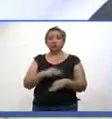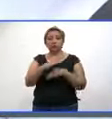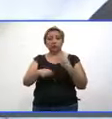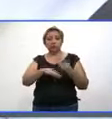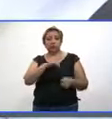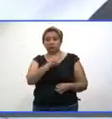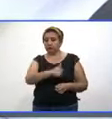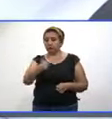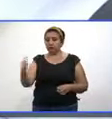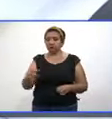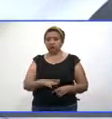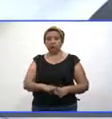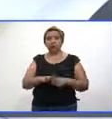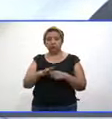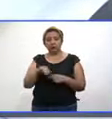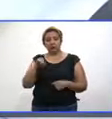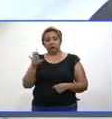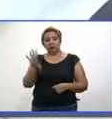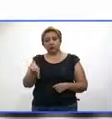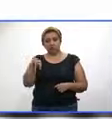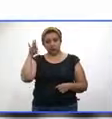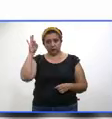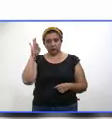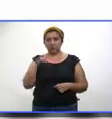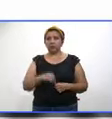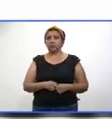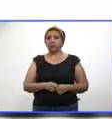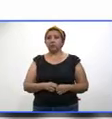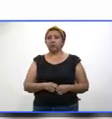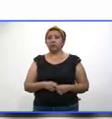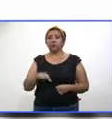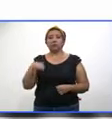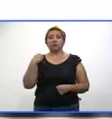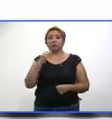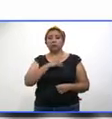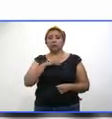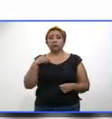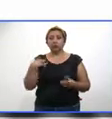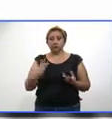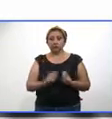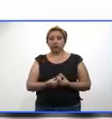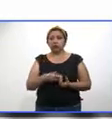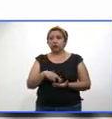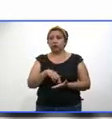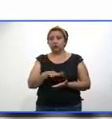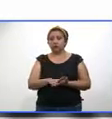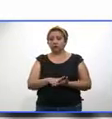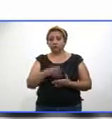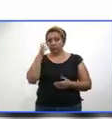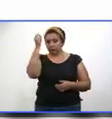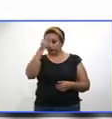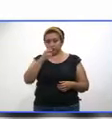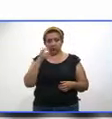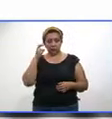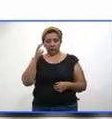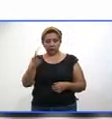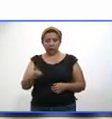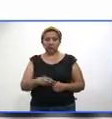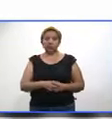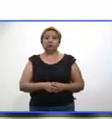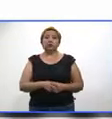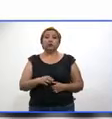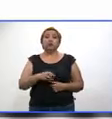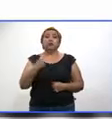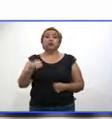que tendrá cada representante en caso de ser elegido. Nos comprometimos a inscribir observadores electorales